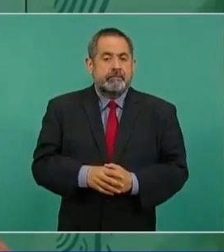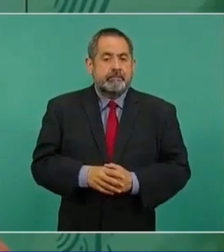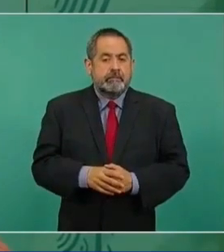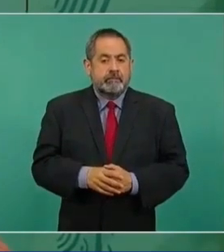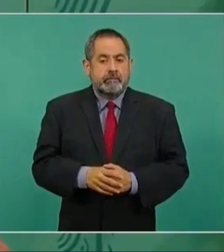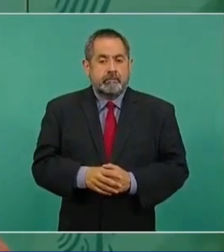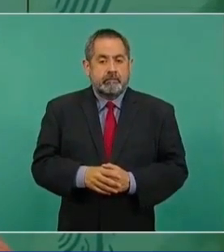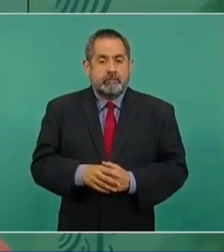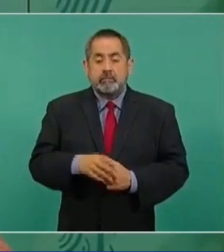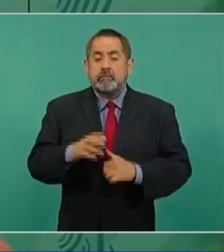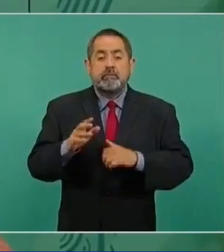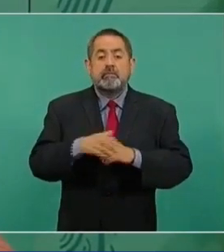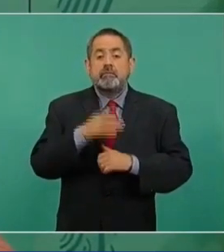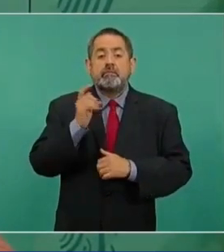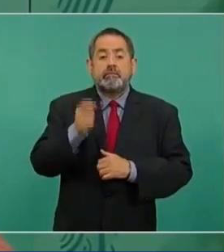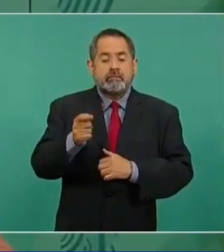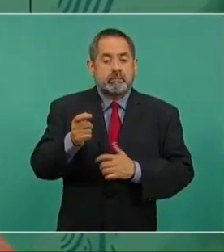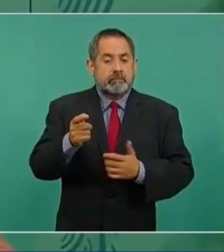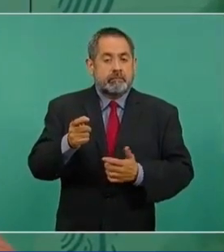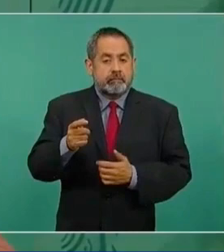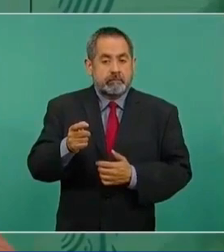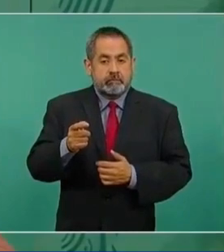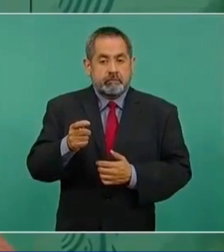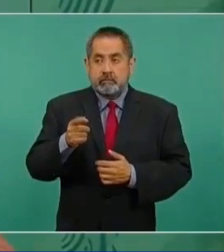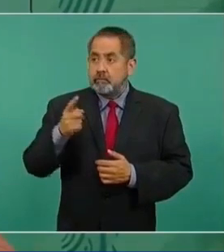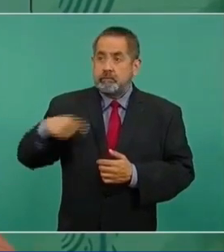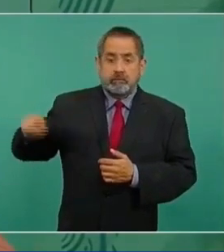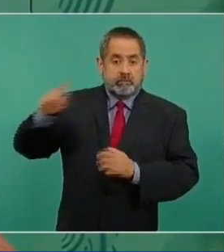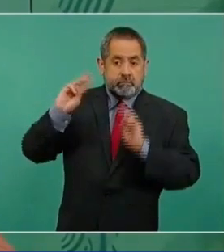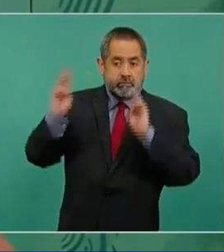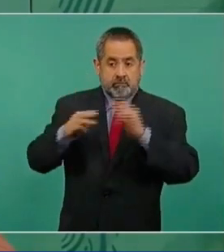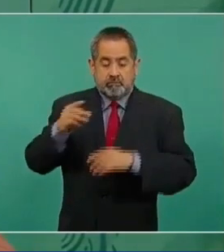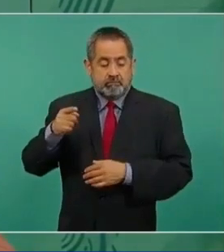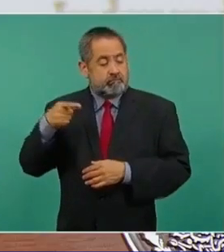porque nos asignaron una disminución,